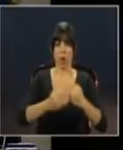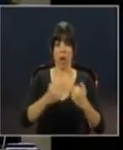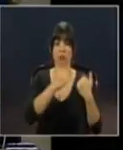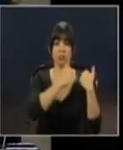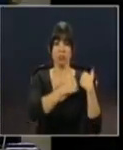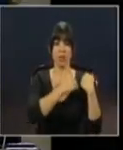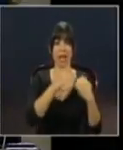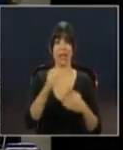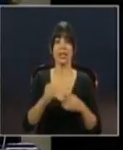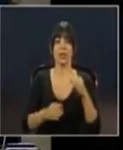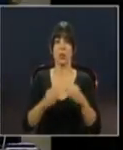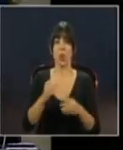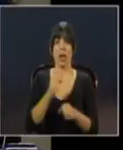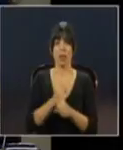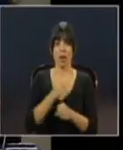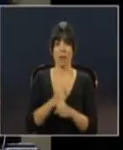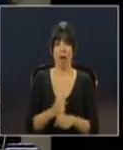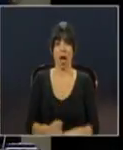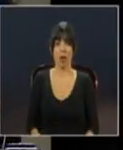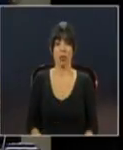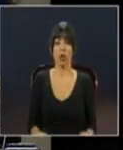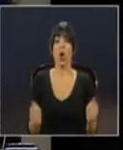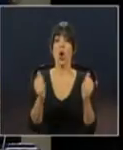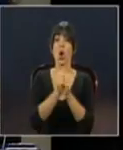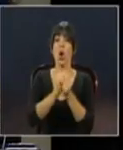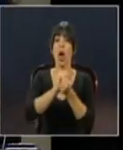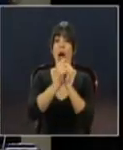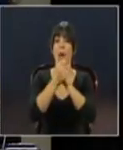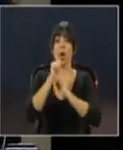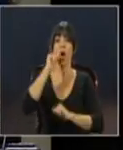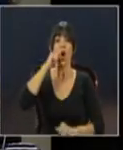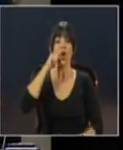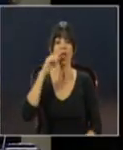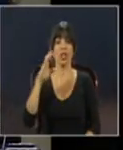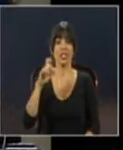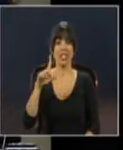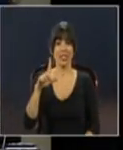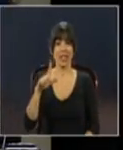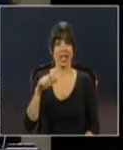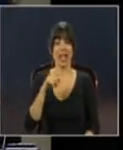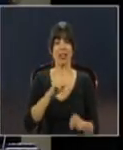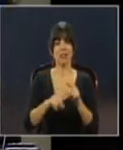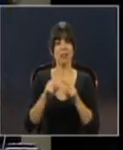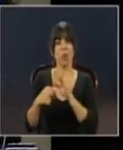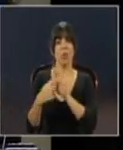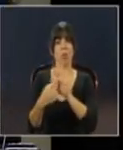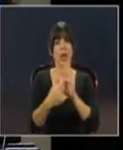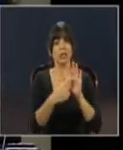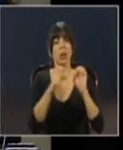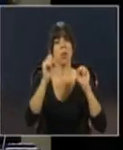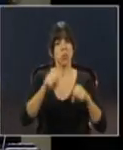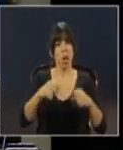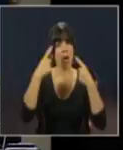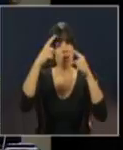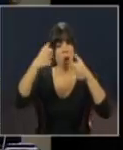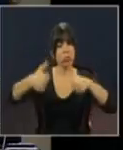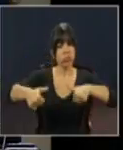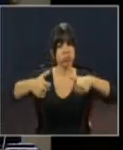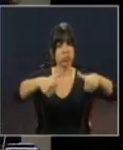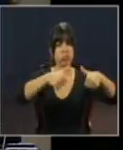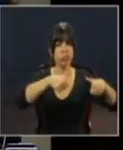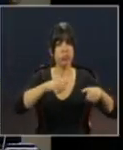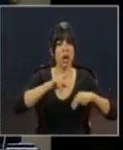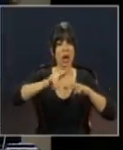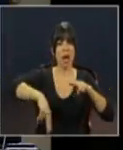los tribunales del trabajo. Junto con la reforma del Código Civil, son muestra de que se pueden lograr acuerdos nacionales en